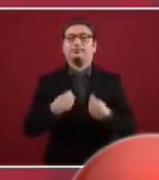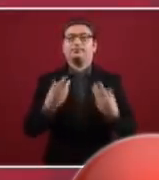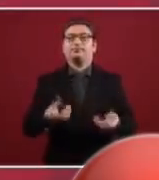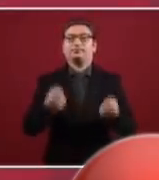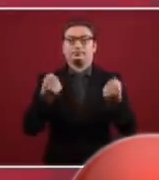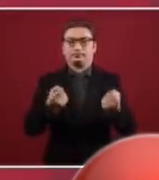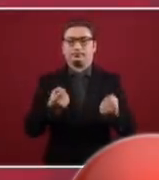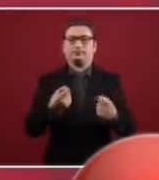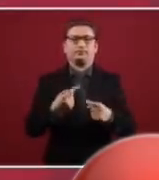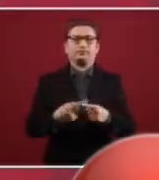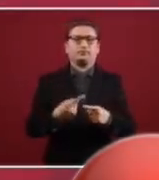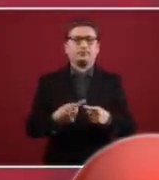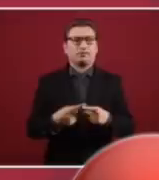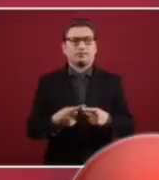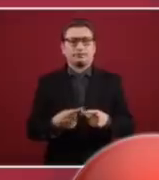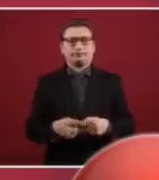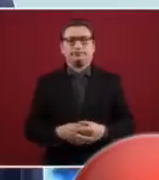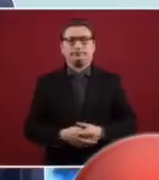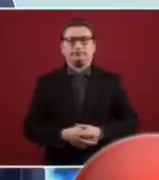de